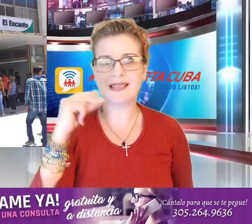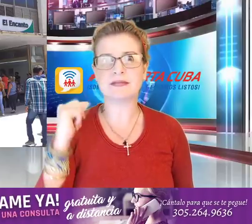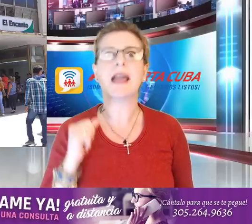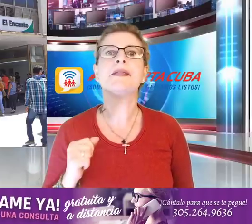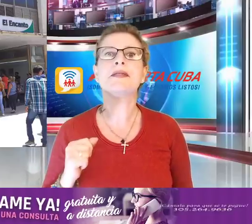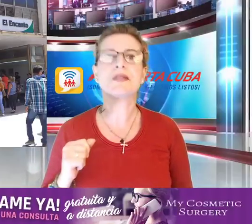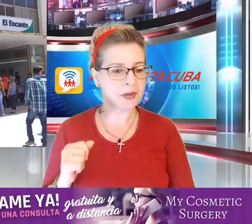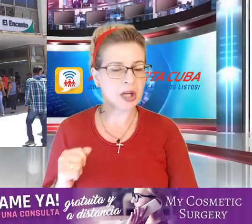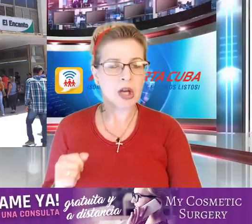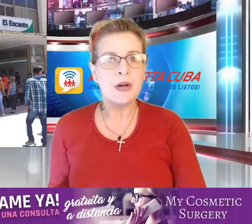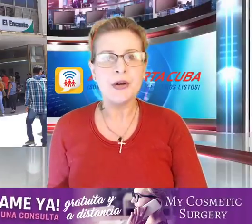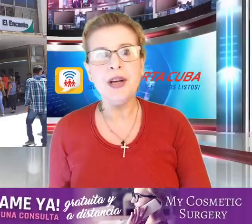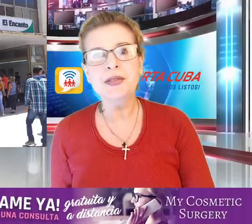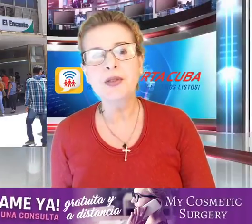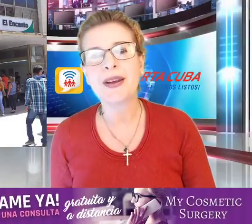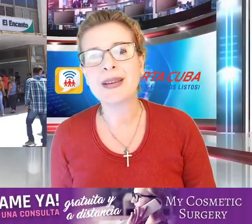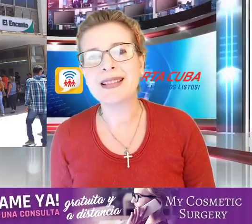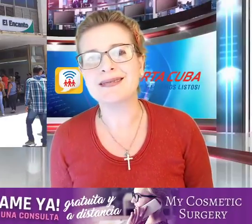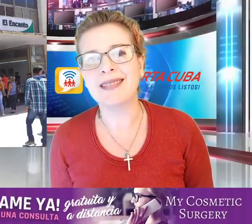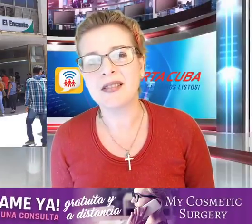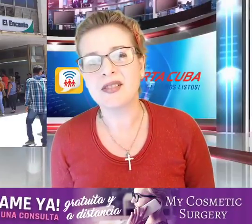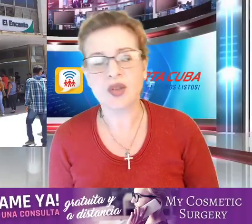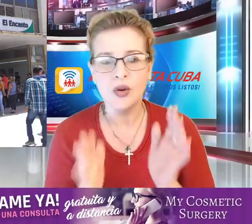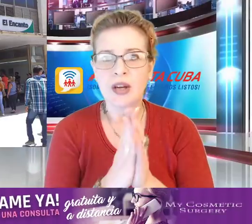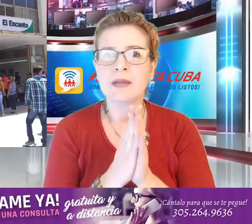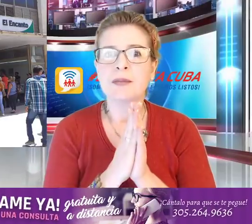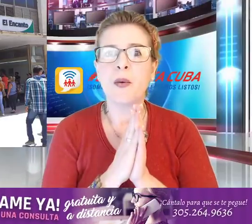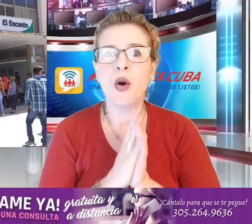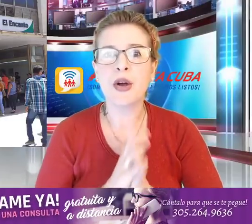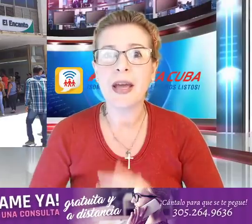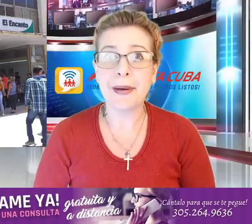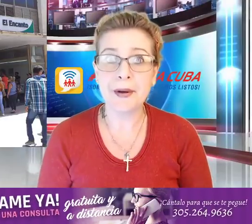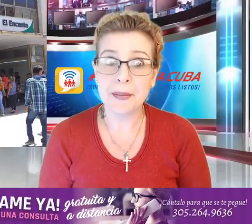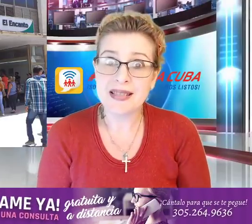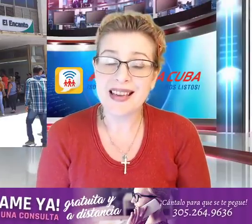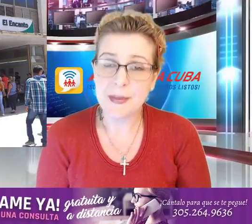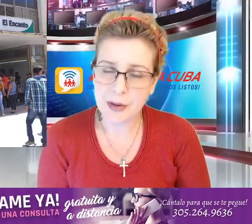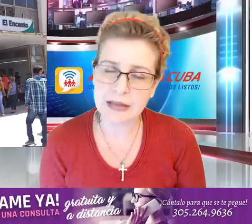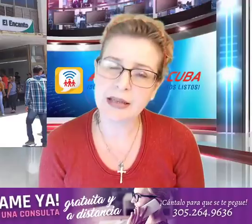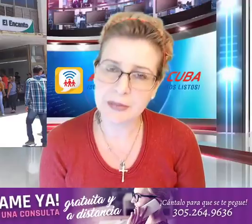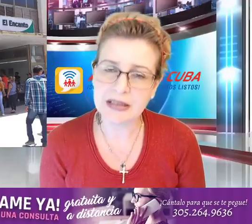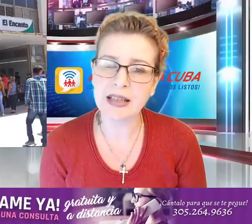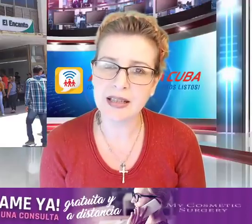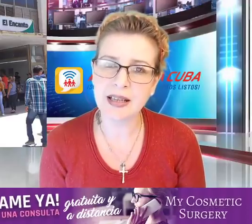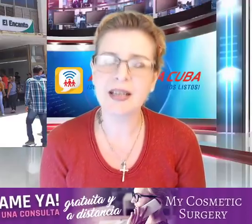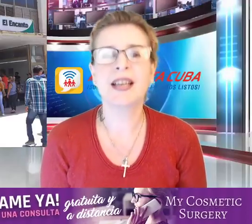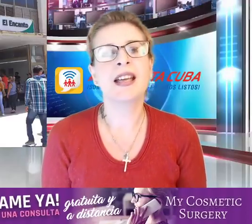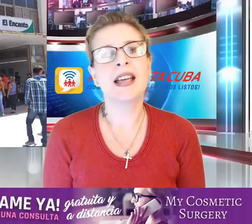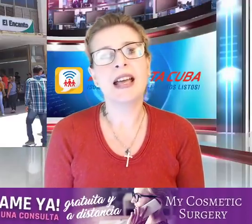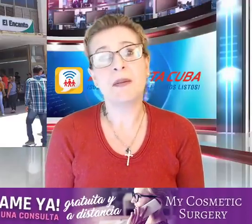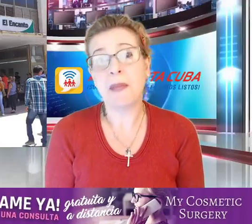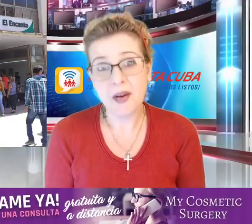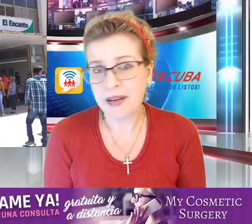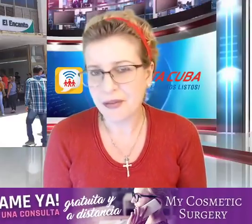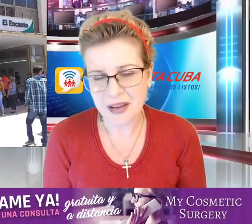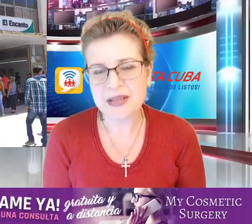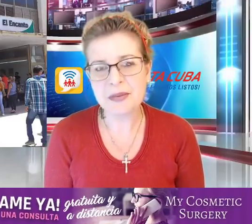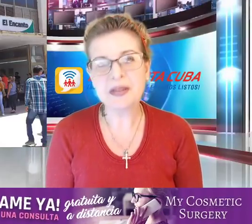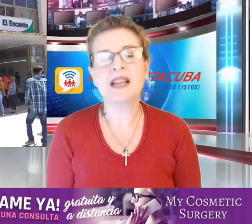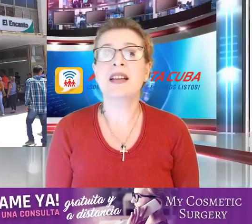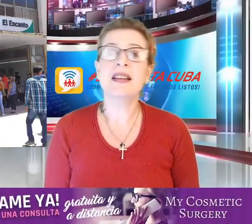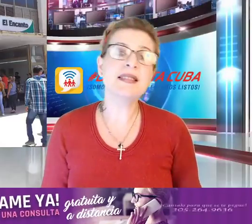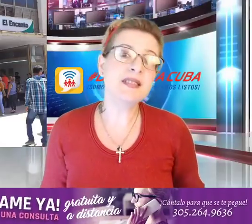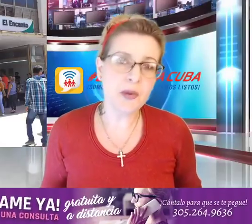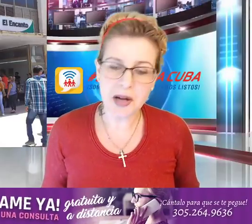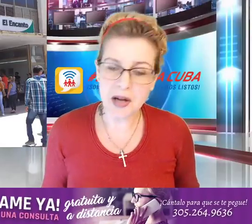pero intenso. Corto, pero intenso. Me voy, espero que mañana pueda transmitir al menos en